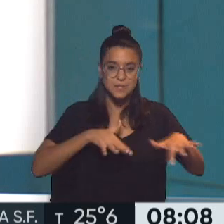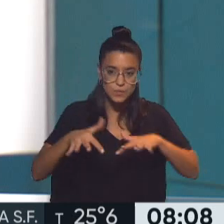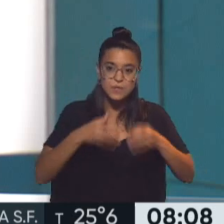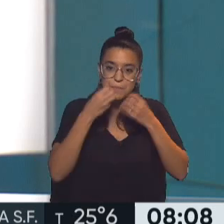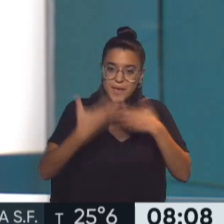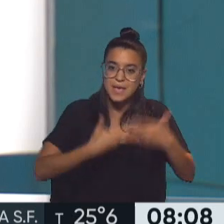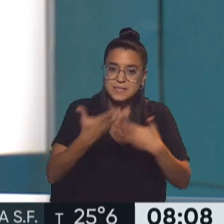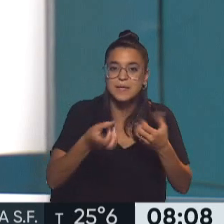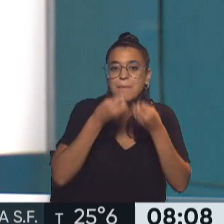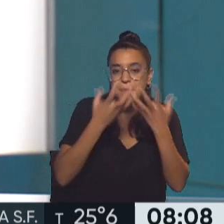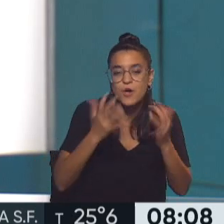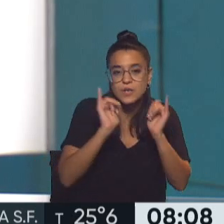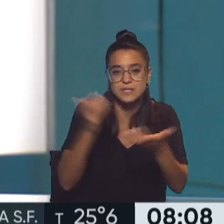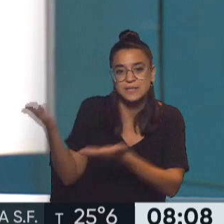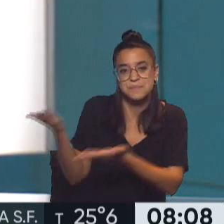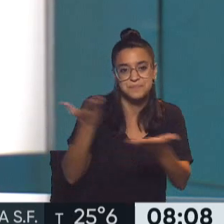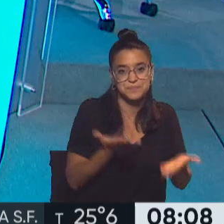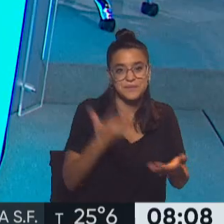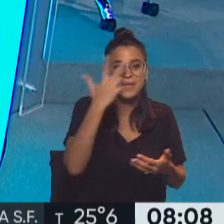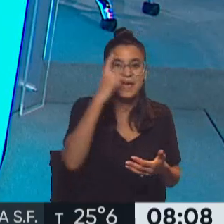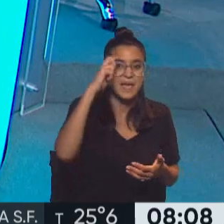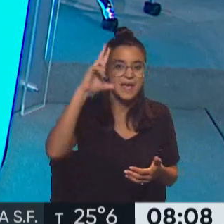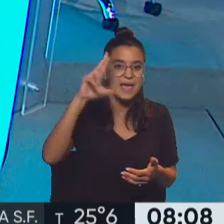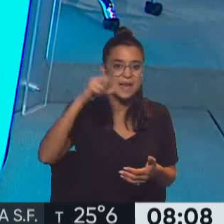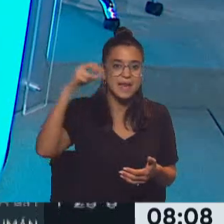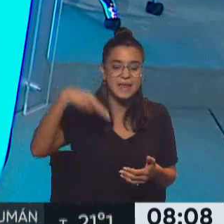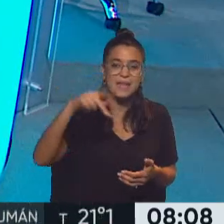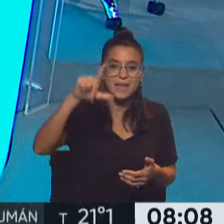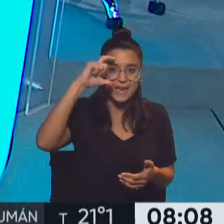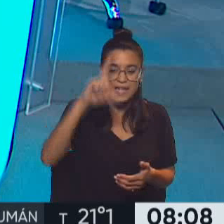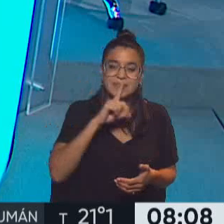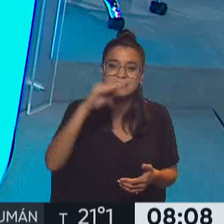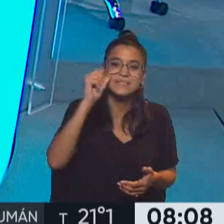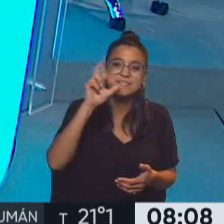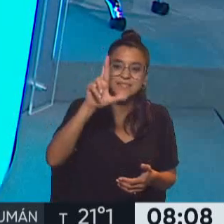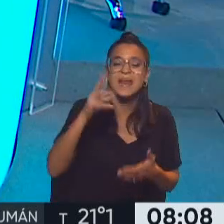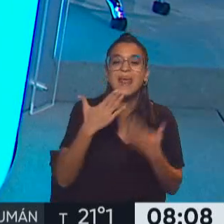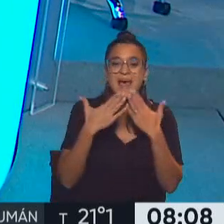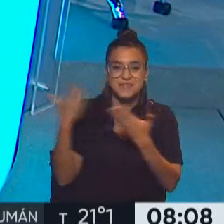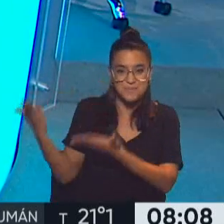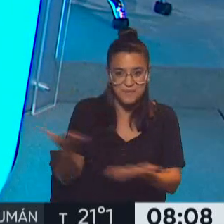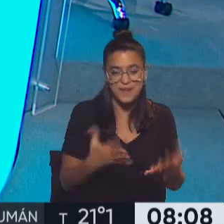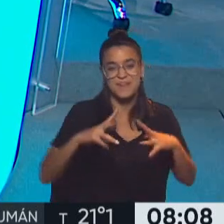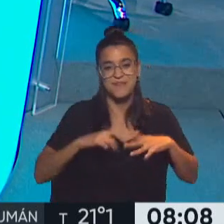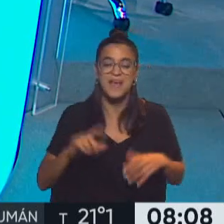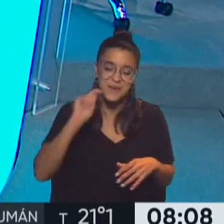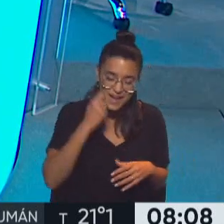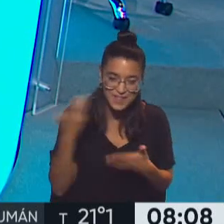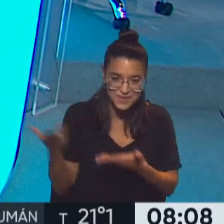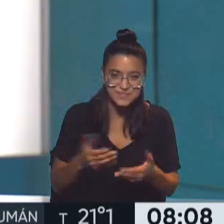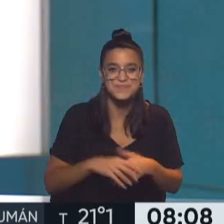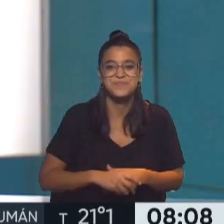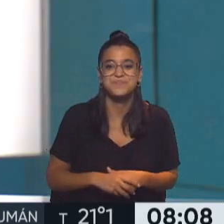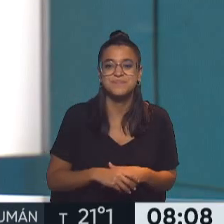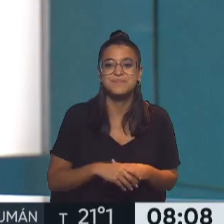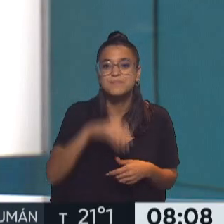comienza a mejorar y por eso nuestro invitado de hoy es Hernán Letcher, economista del CEPA. ¿Qué tal, Hernán? Buen día, gracias por haber venido un Bienvenido, feriado. Hernán. Un placer, un gusto. A ver, ¿de